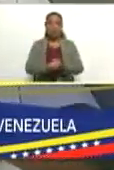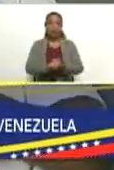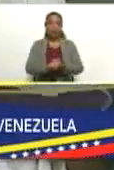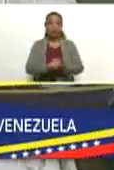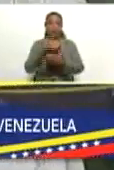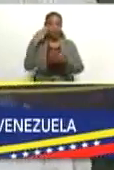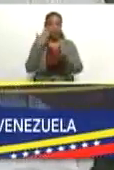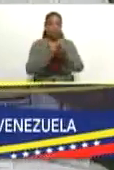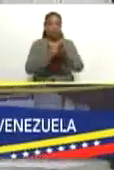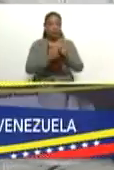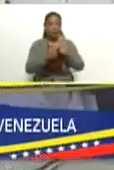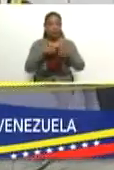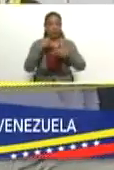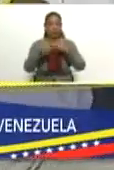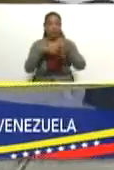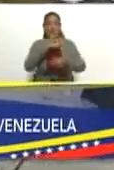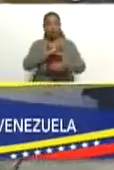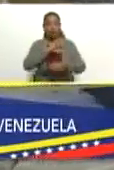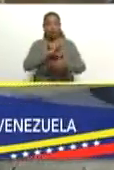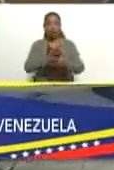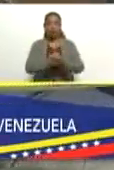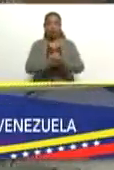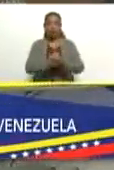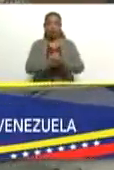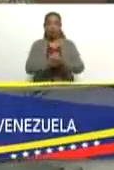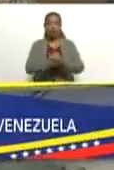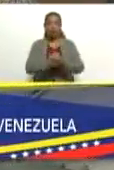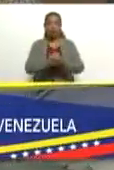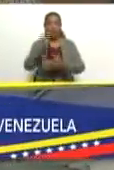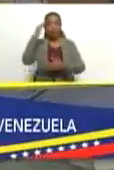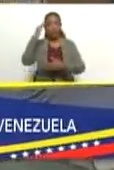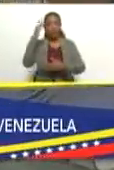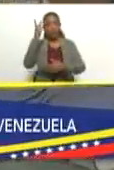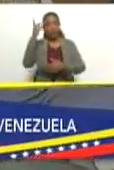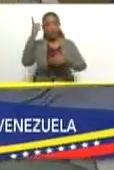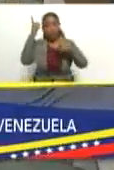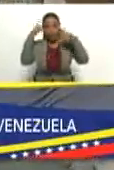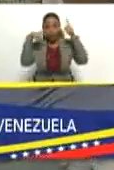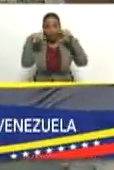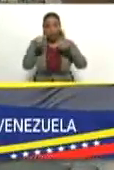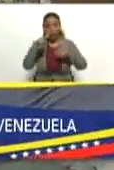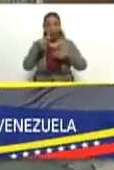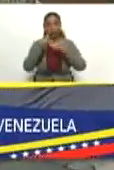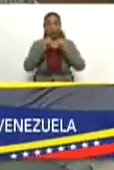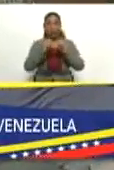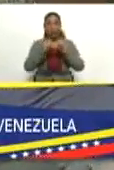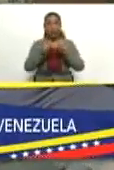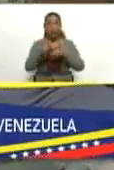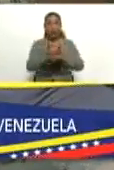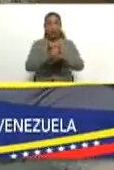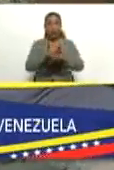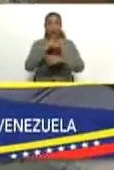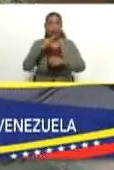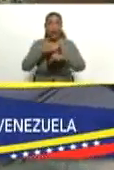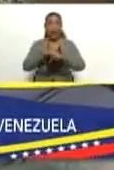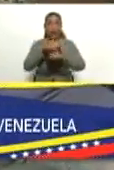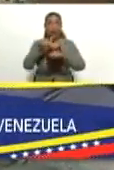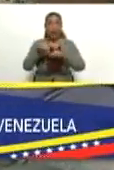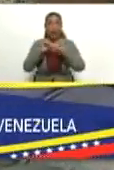con las políticas sociales que nos dejó el comandante Hugo Rafael Chávez Frías y que usted sigue y que el gobernador Héctor también mantiene acá en